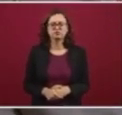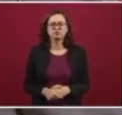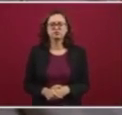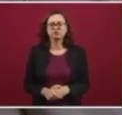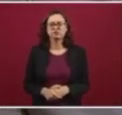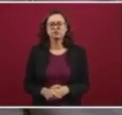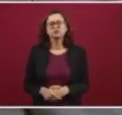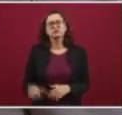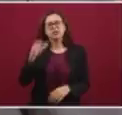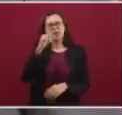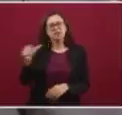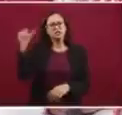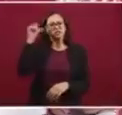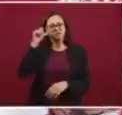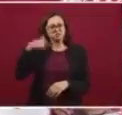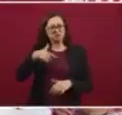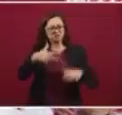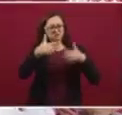observé,